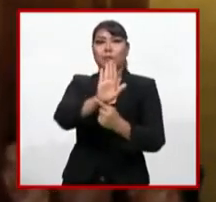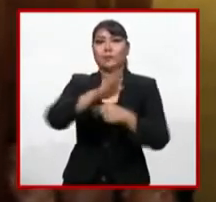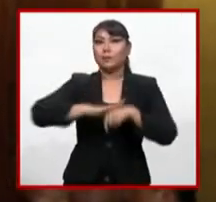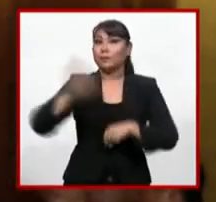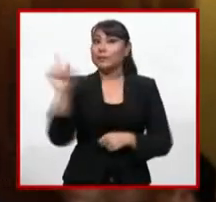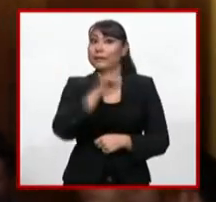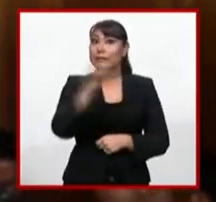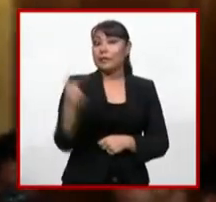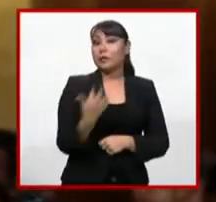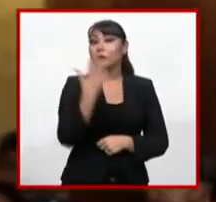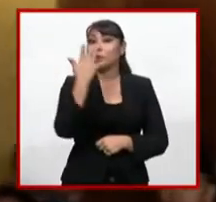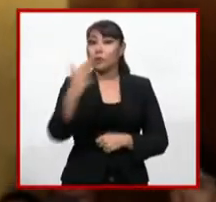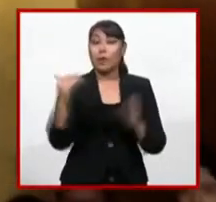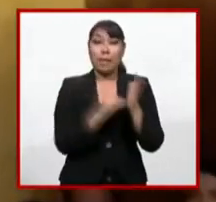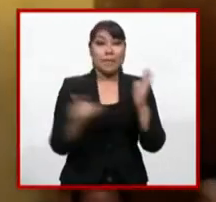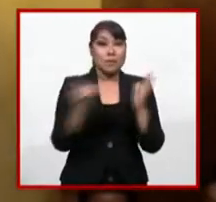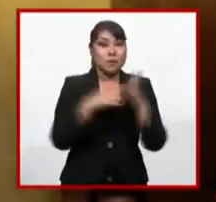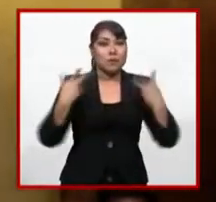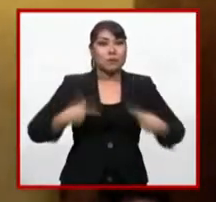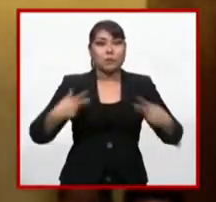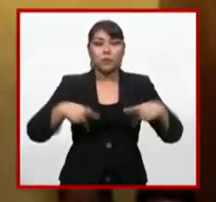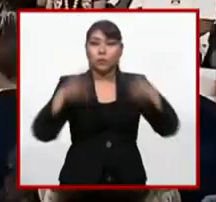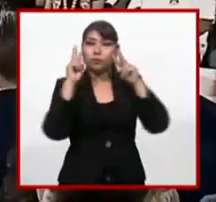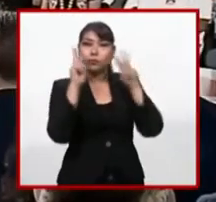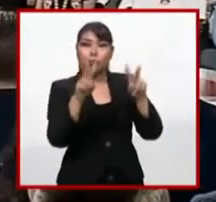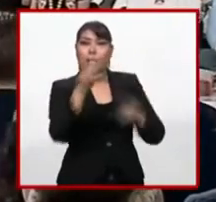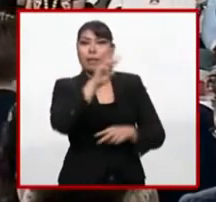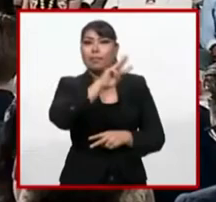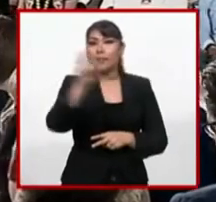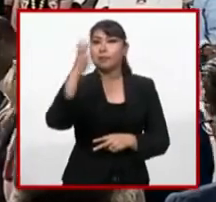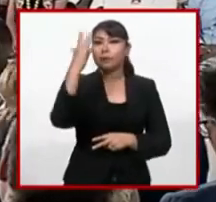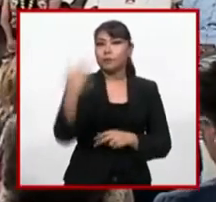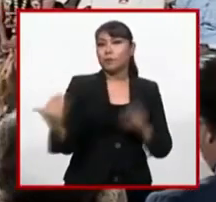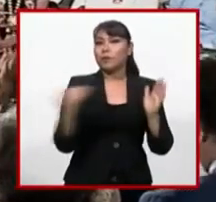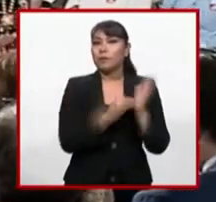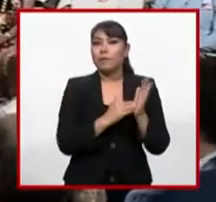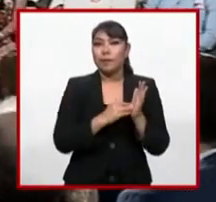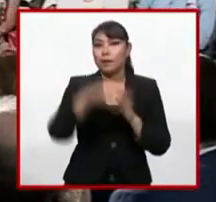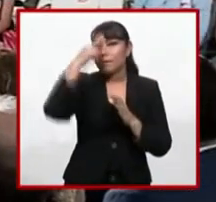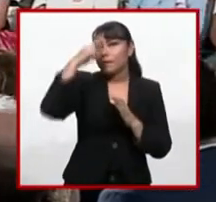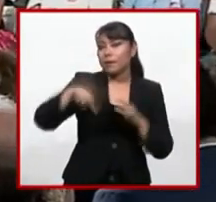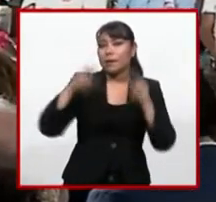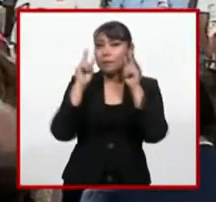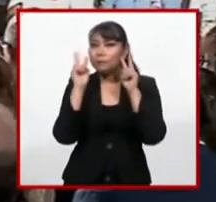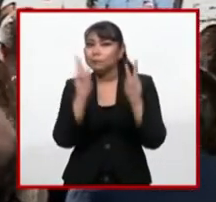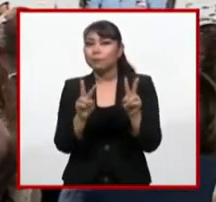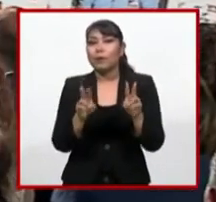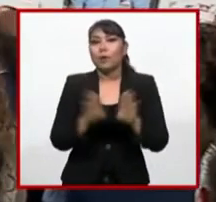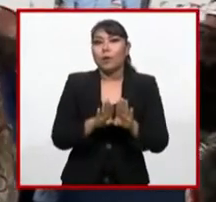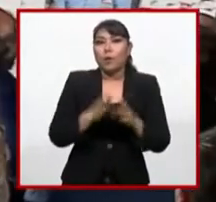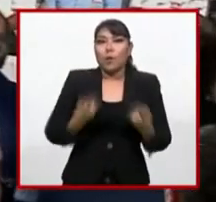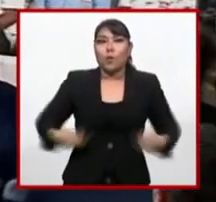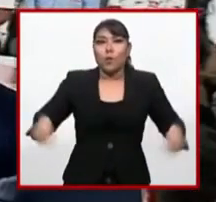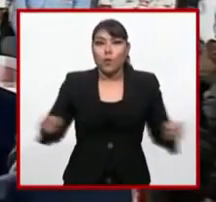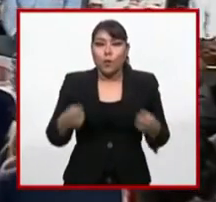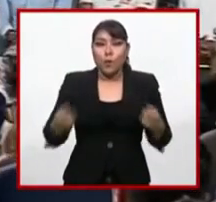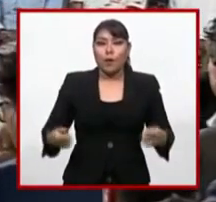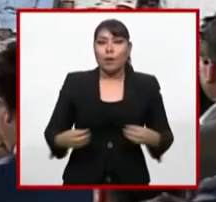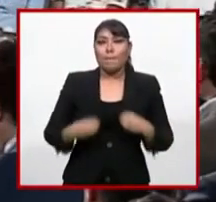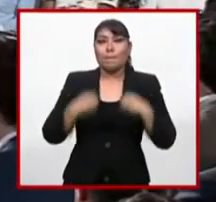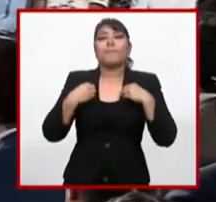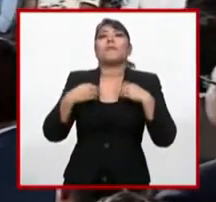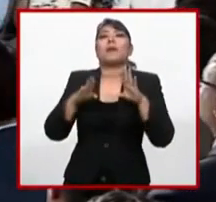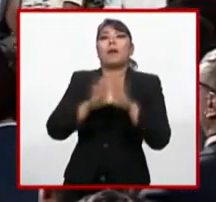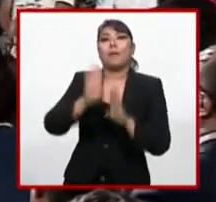150 millones de espectadores, más de 350 mil mexicanos pudieron claramente vivir de